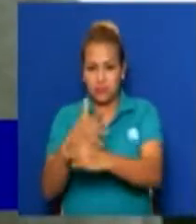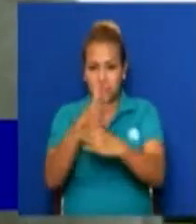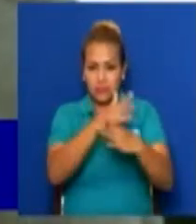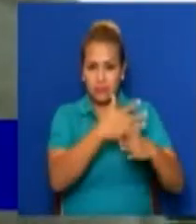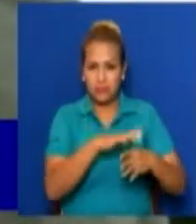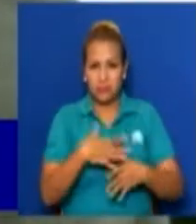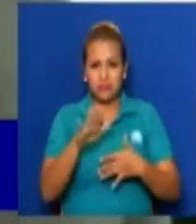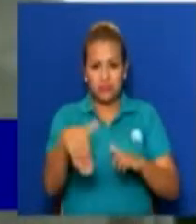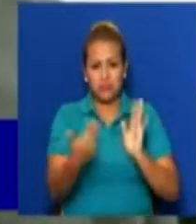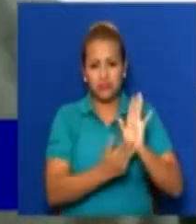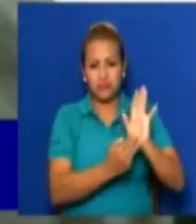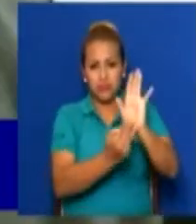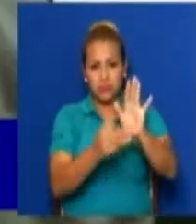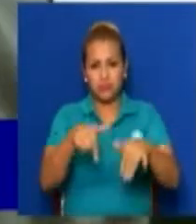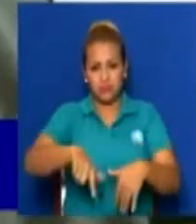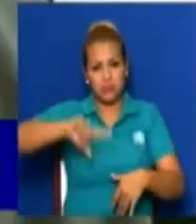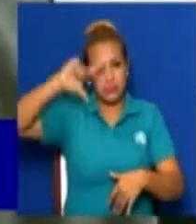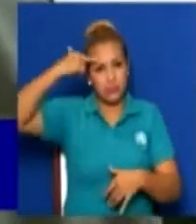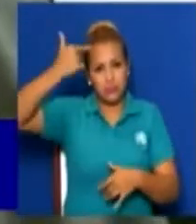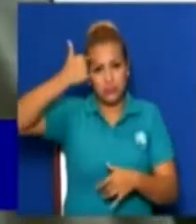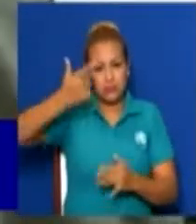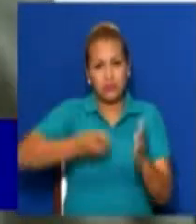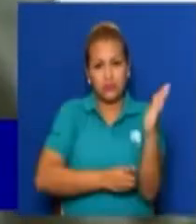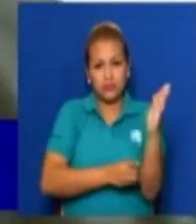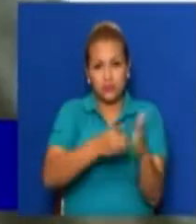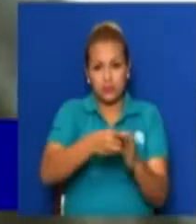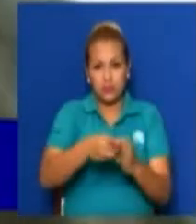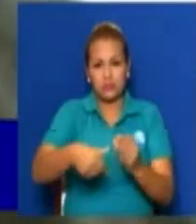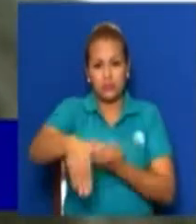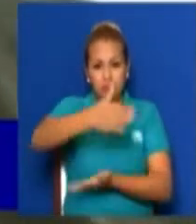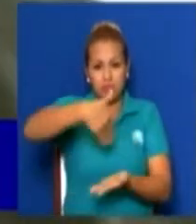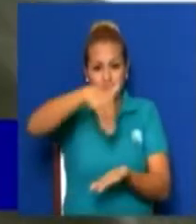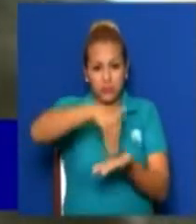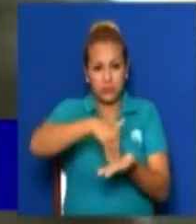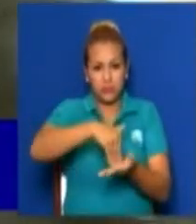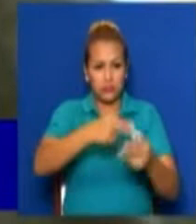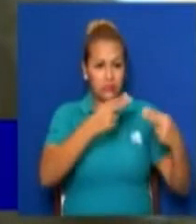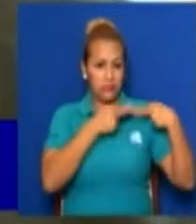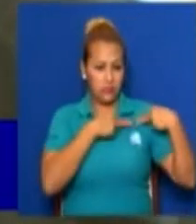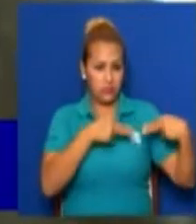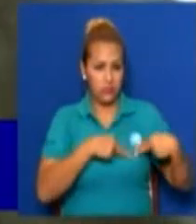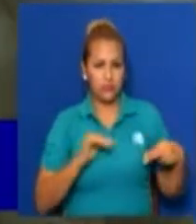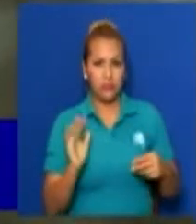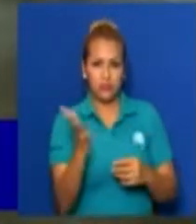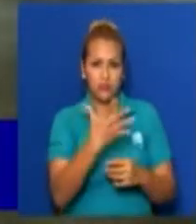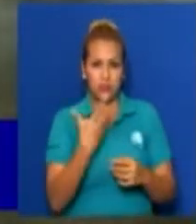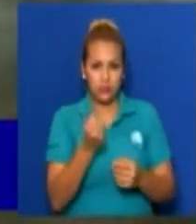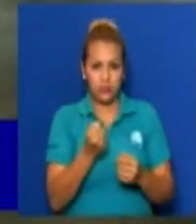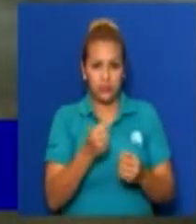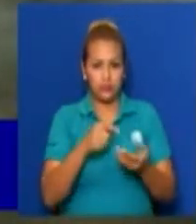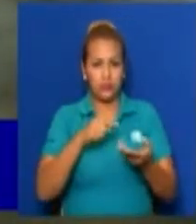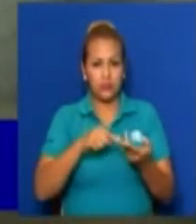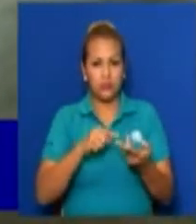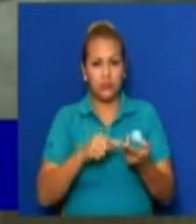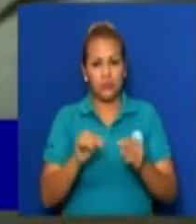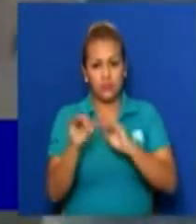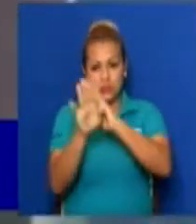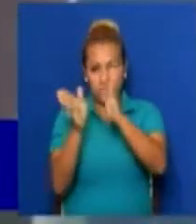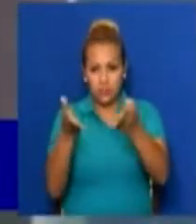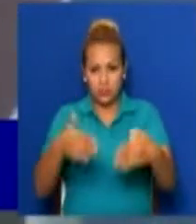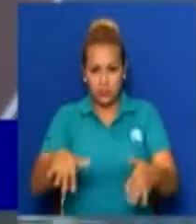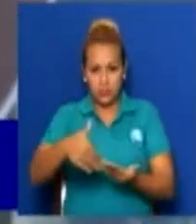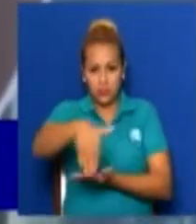nuestro buen gobierno. Un desarrollo centrado en la humanidad, centrado en las mujeres.